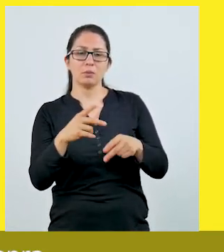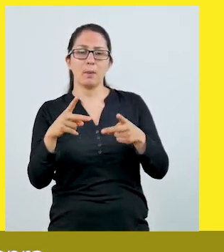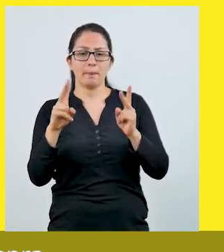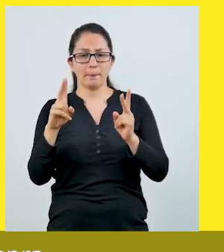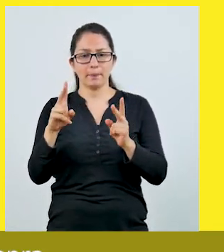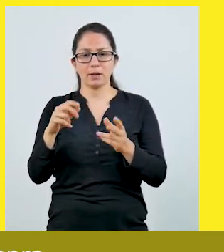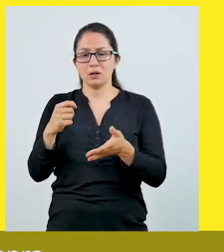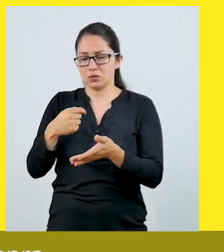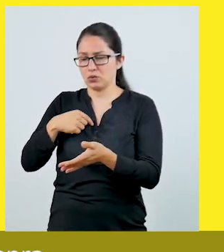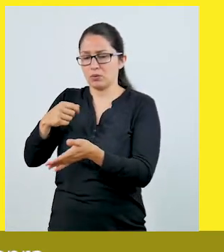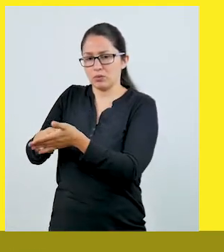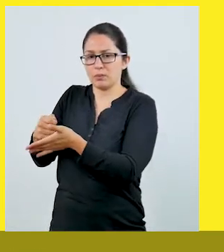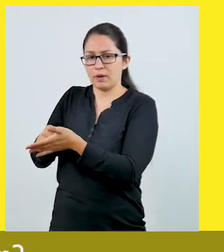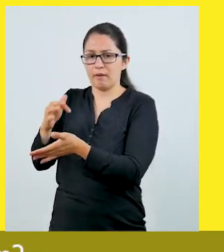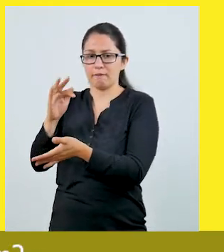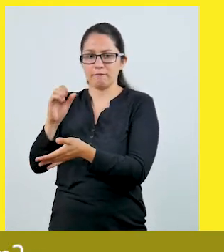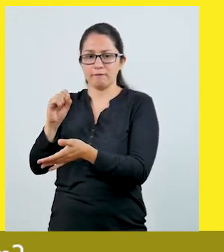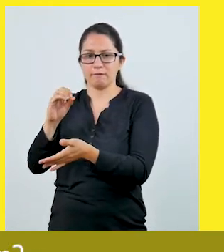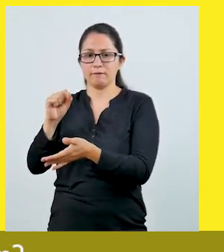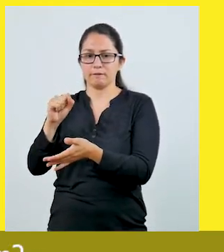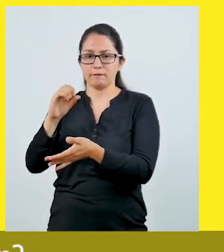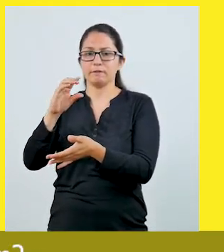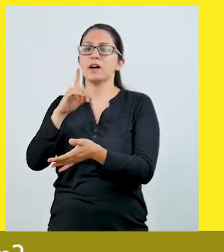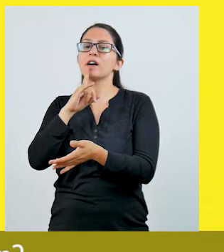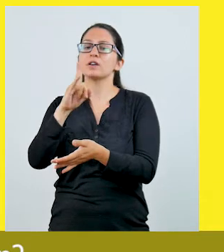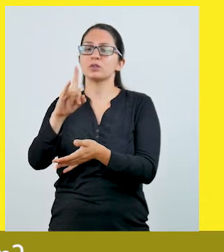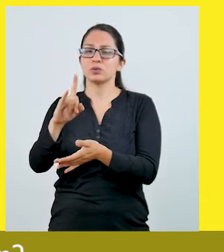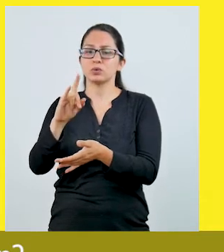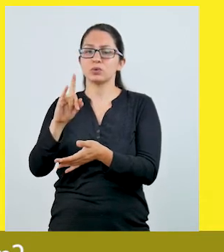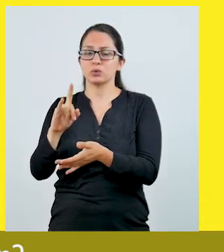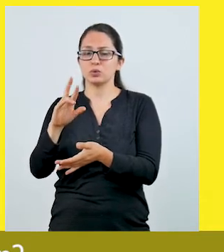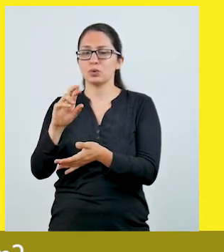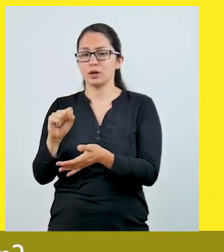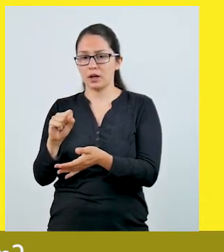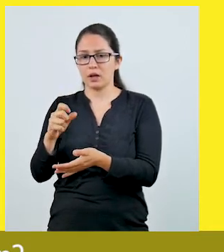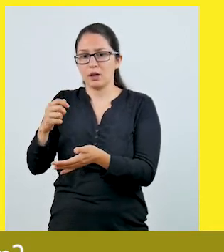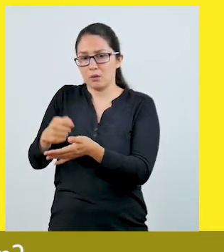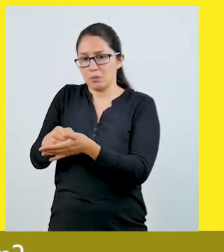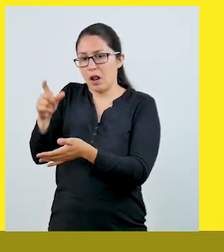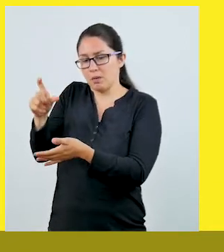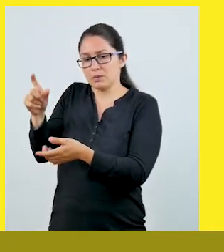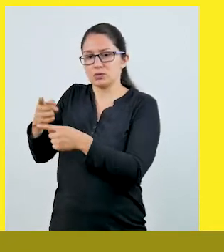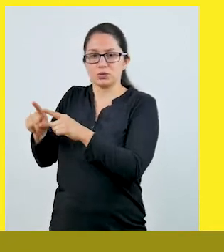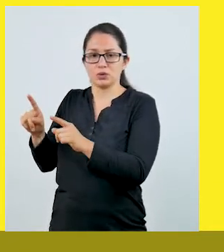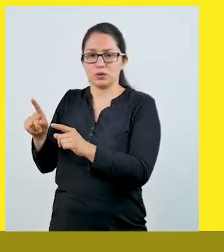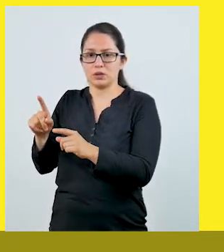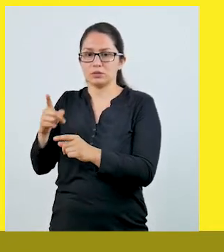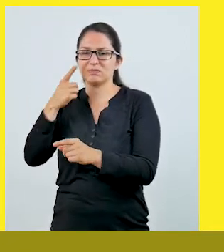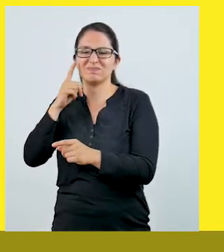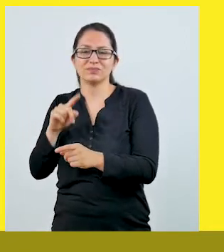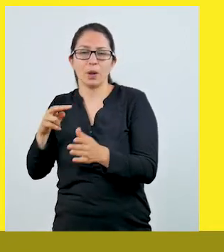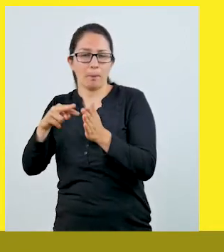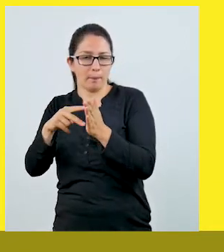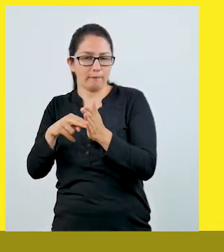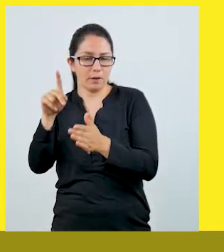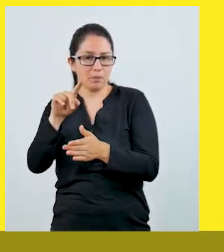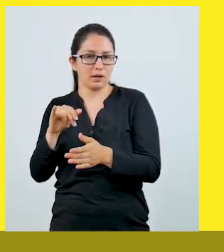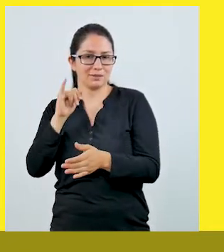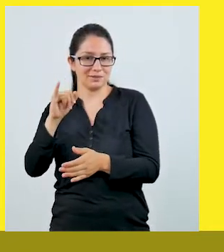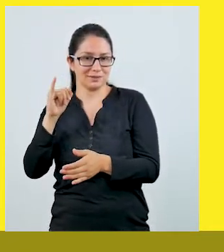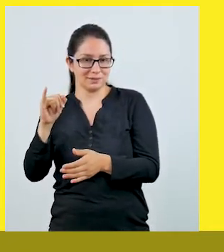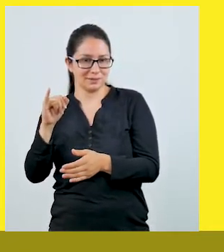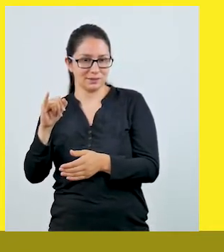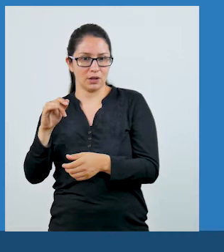estar recibiendo facturas de compra sin que el Servicio de Impuestos Internos detecte esa situación? ¿Serán obligados a